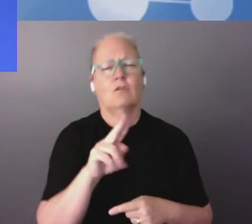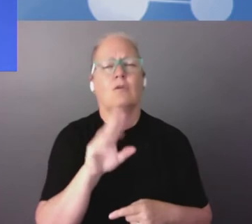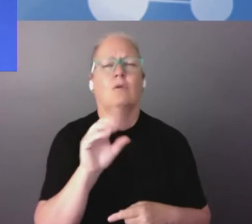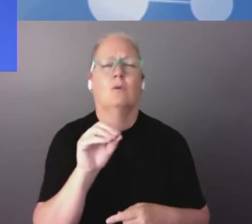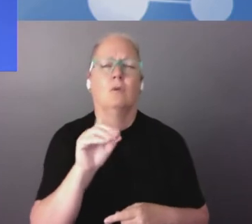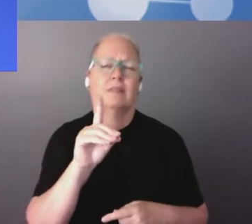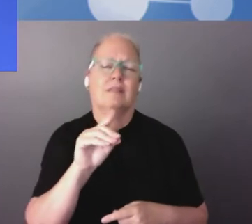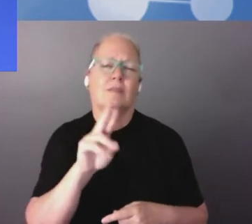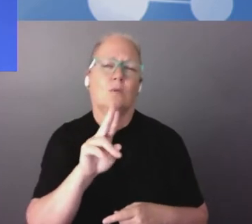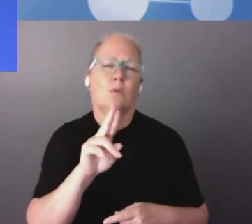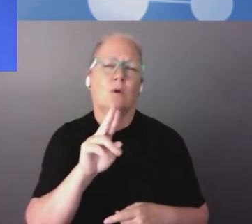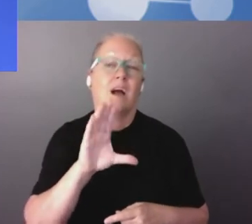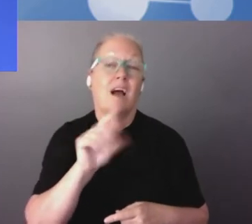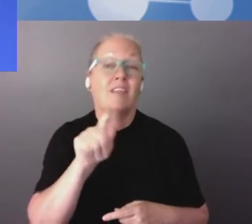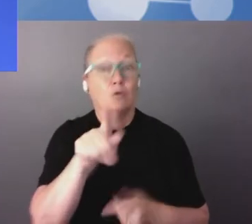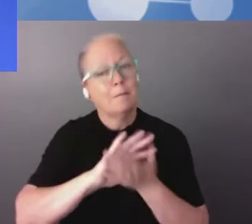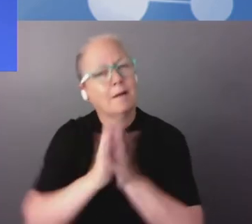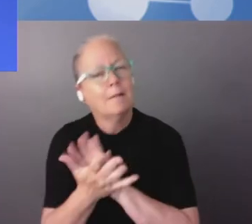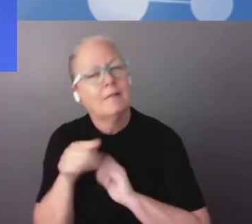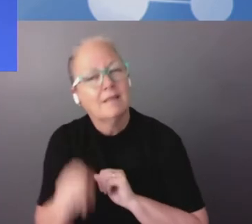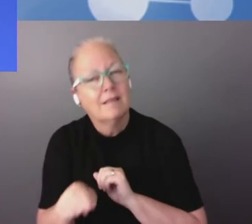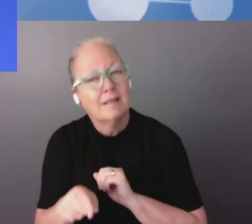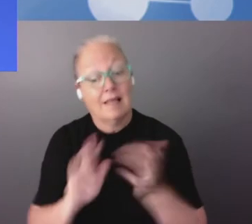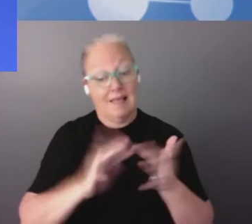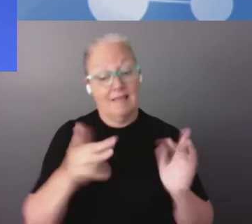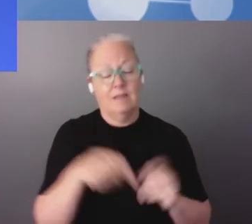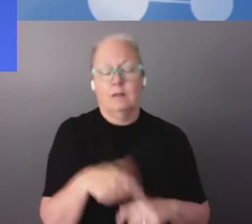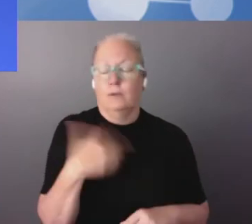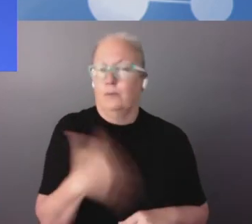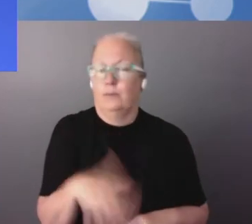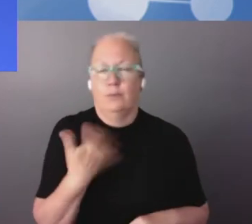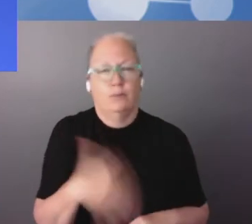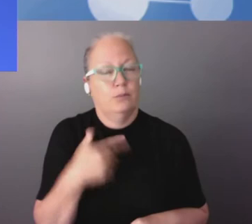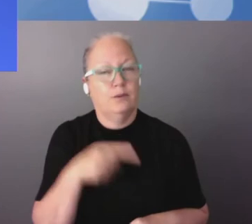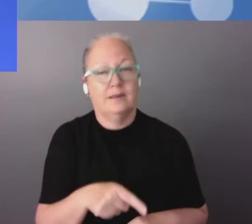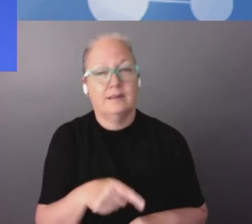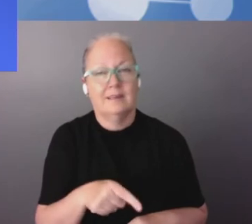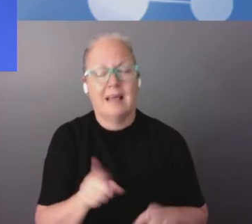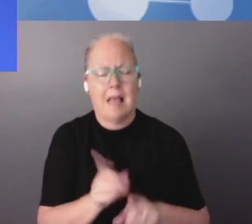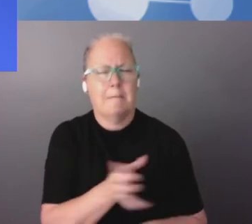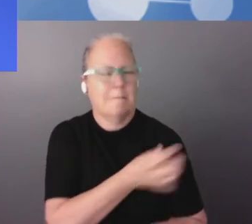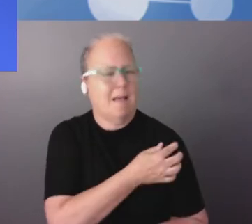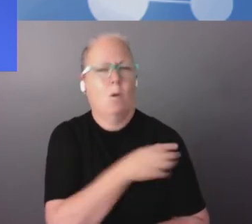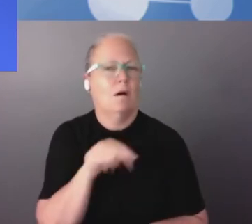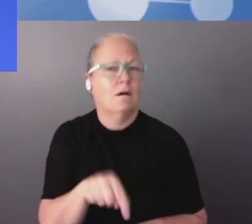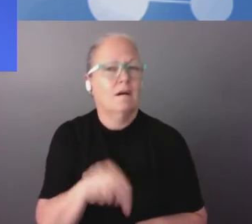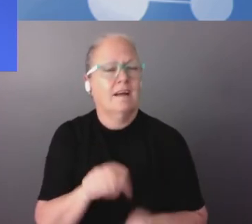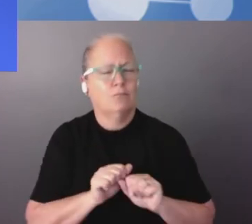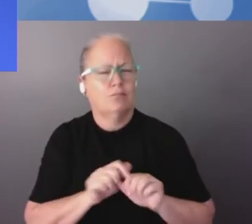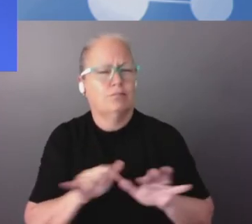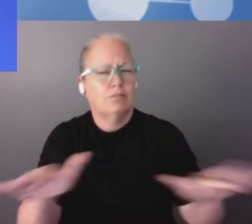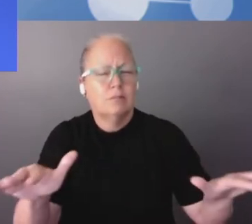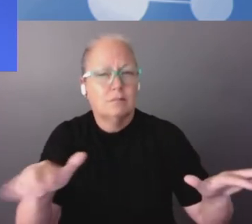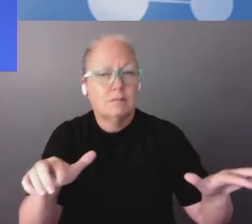tomar conciencia de ello. Internet es un gran arma. Por eso mismo, es importante